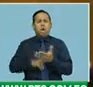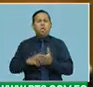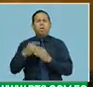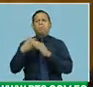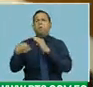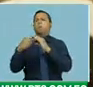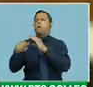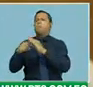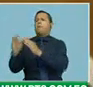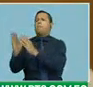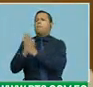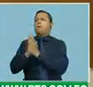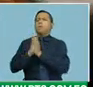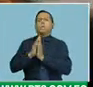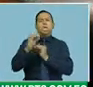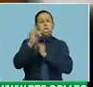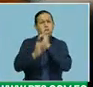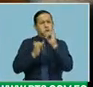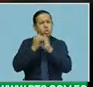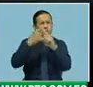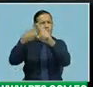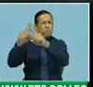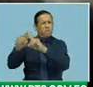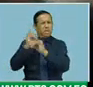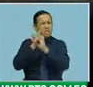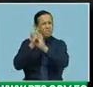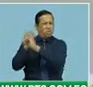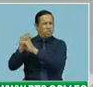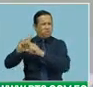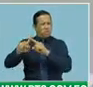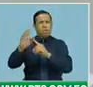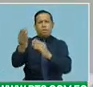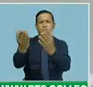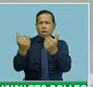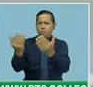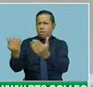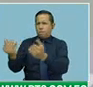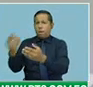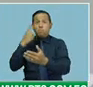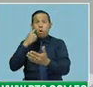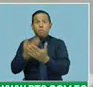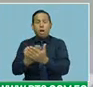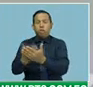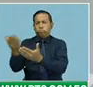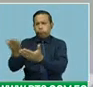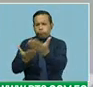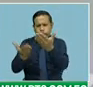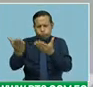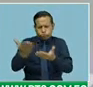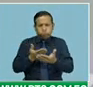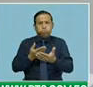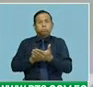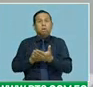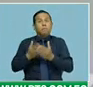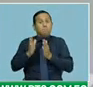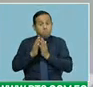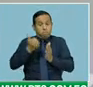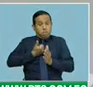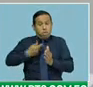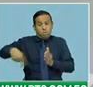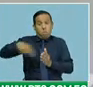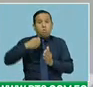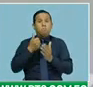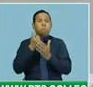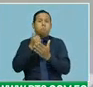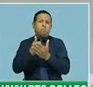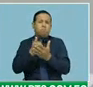23 de septiembre, plazo previsto en el cronograma para el efecto. Podríamos ya adelantar solicitando las pruebas de oficio al Ministerio